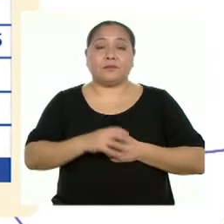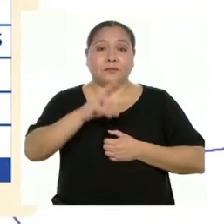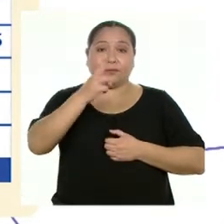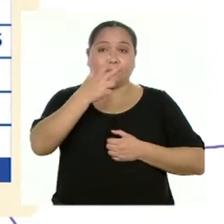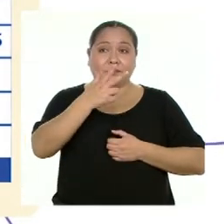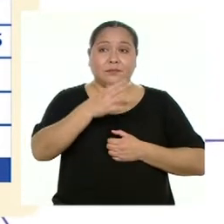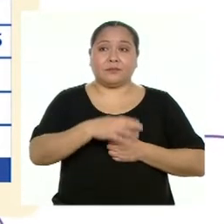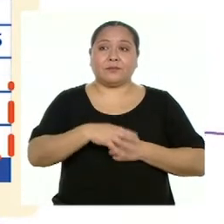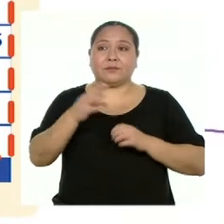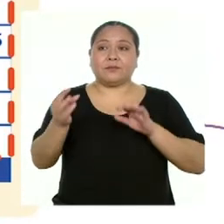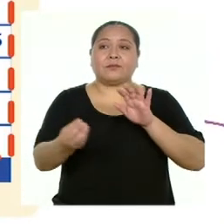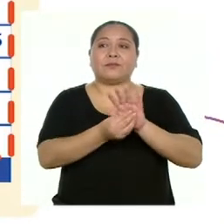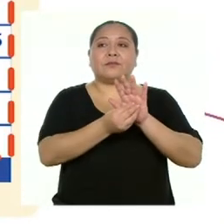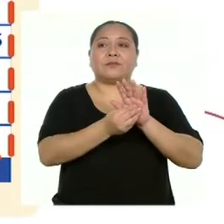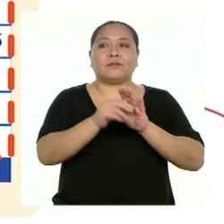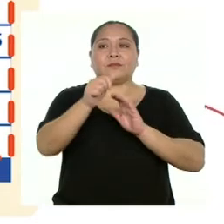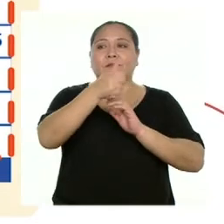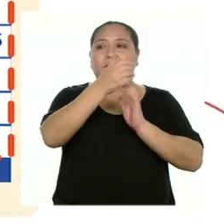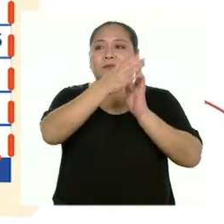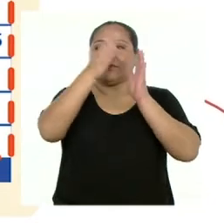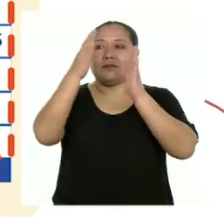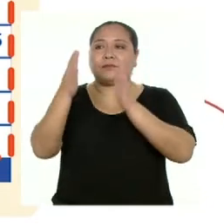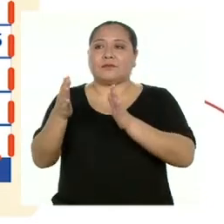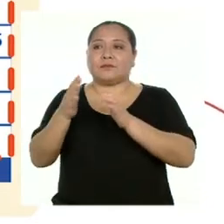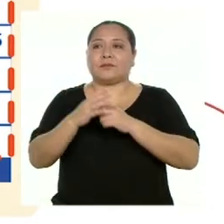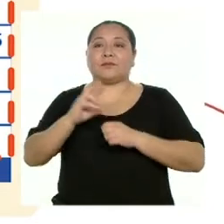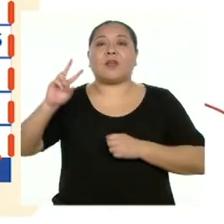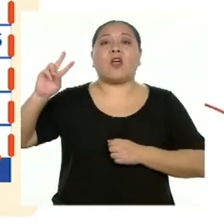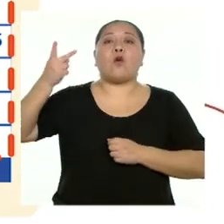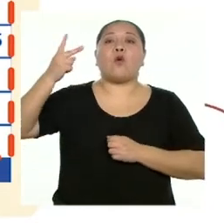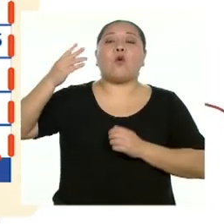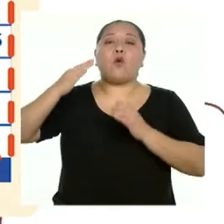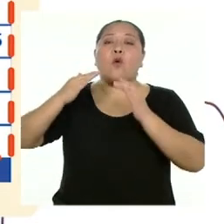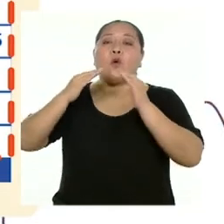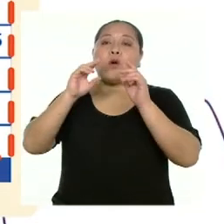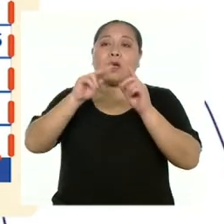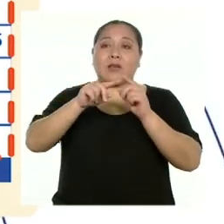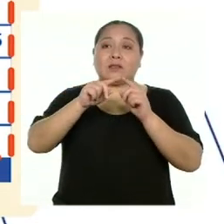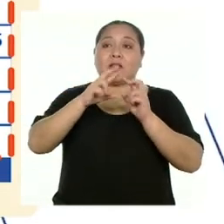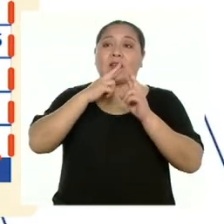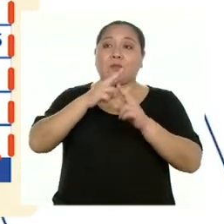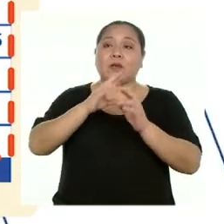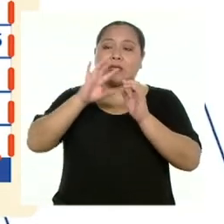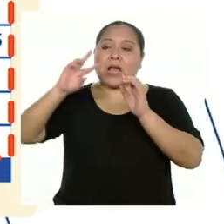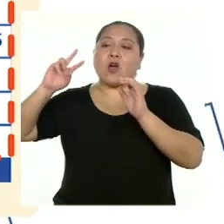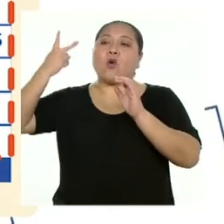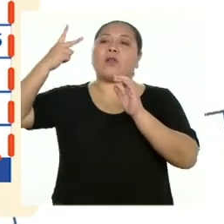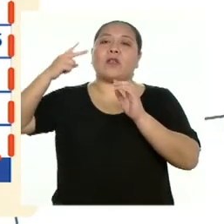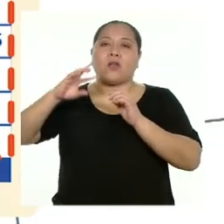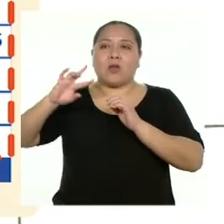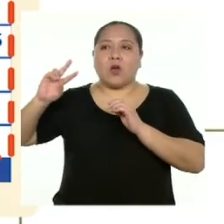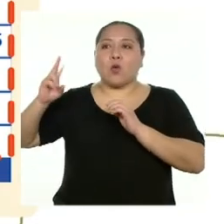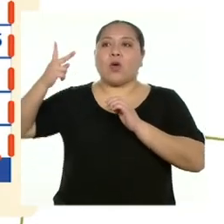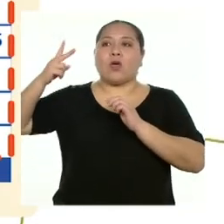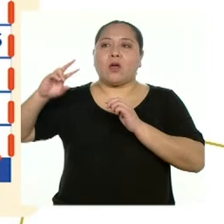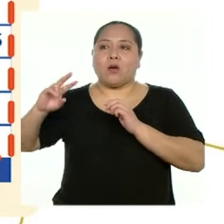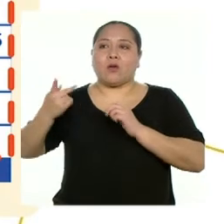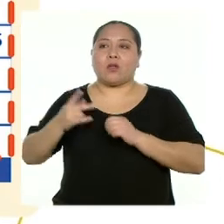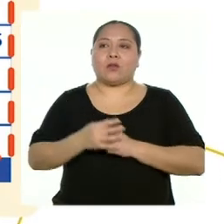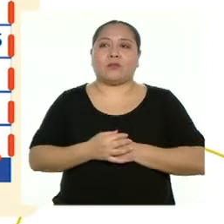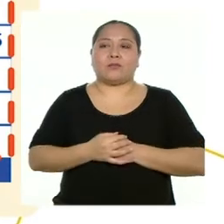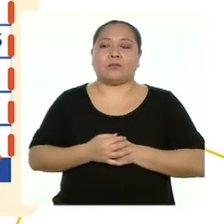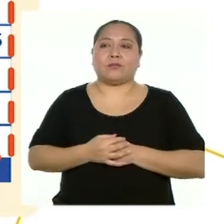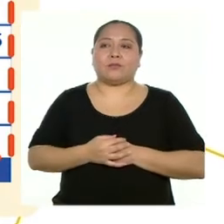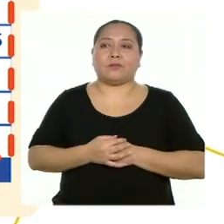Tercero, agregamos otra columna y sería el cuadrado del resultado anterior, es decir, el cuadrado de la diferencia de la